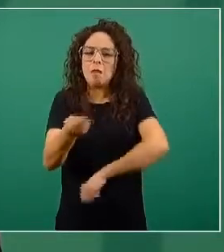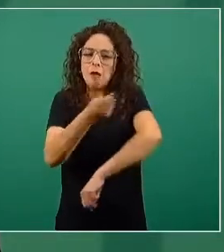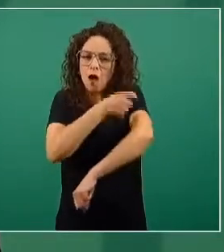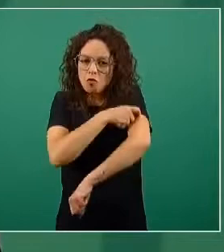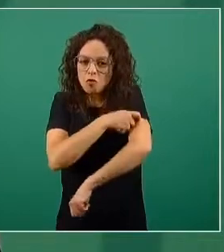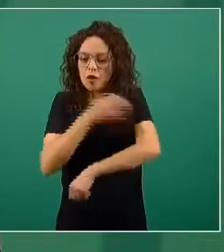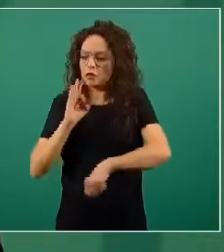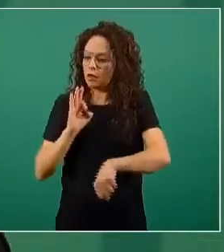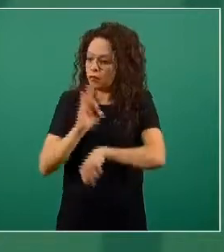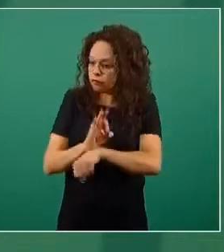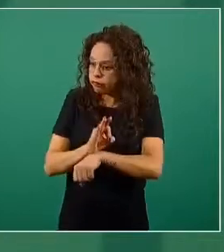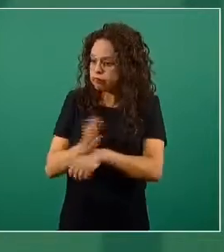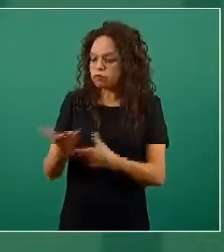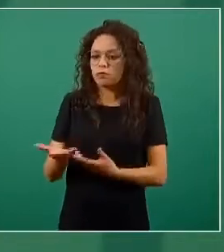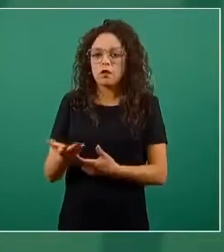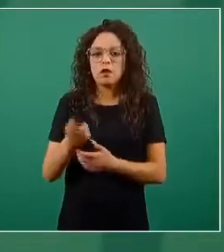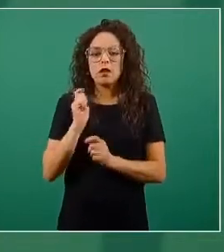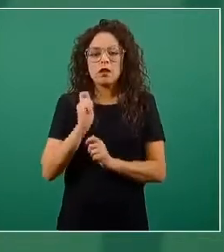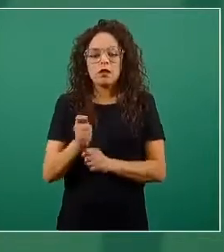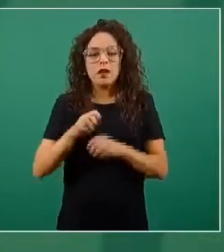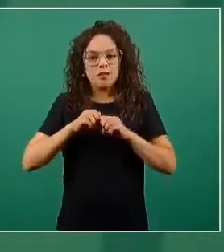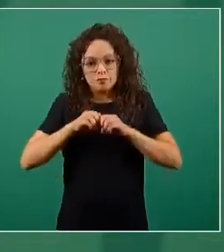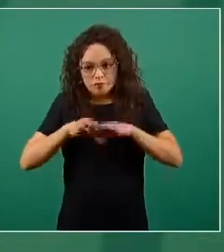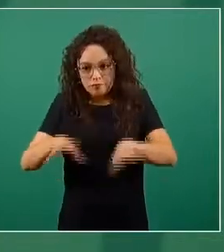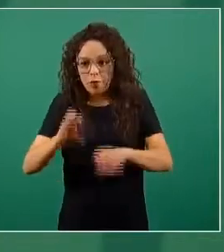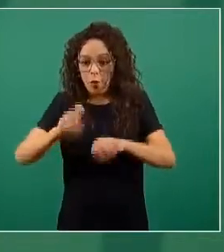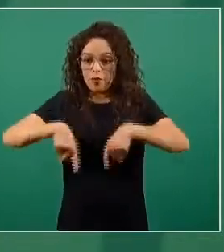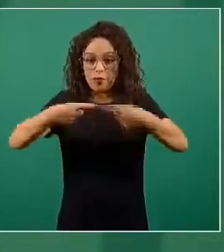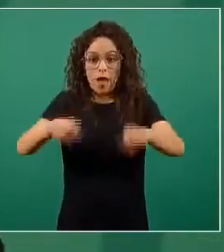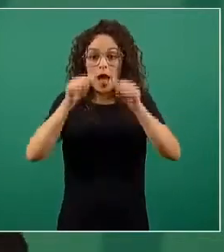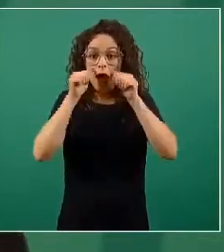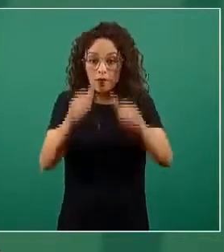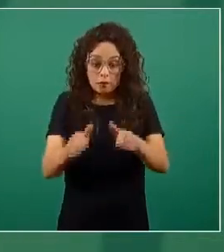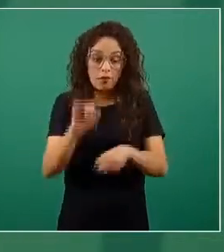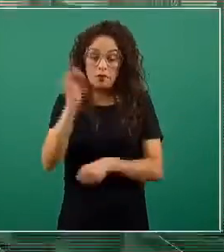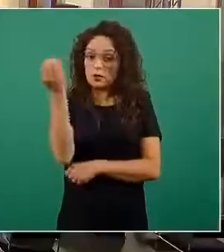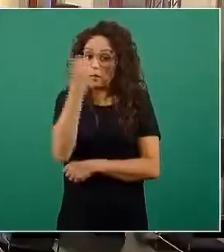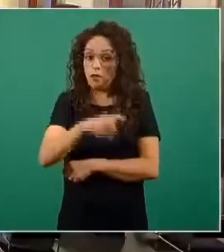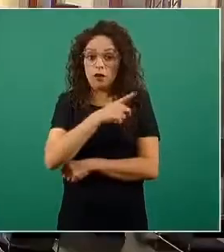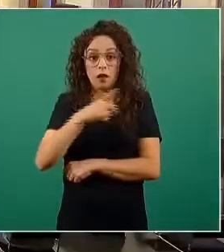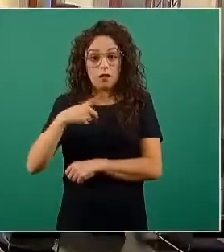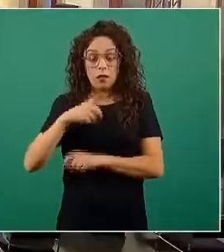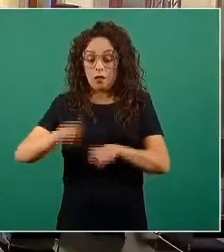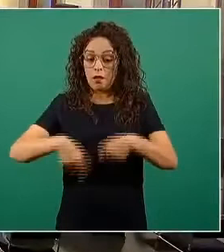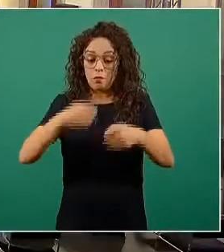promoción y atención, pues lleguen a los que tienen que llegar, a los que lo necesitan.